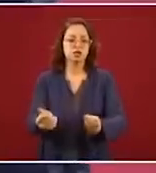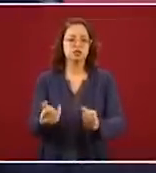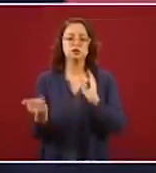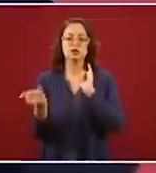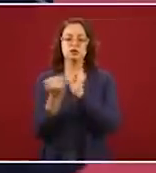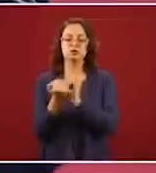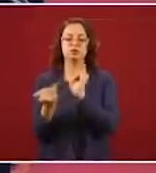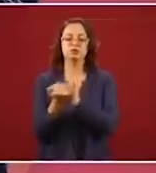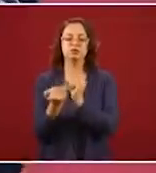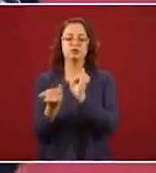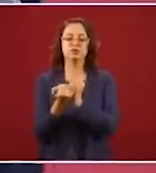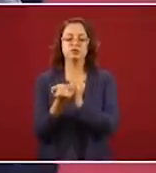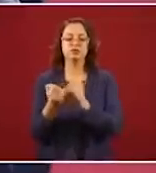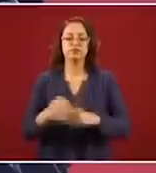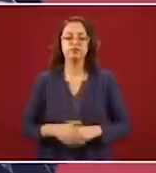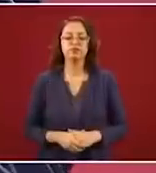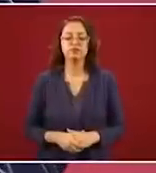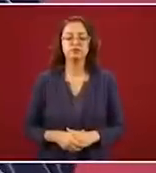que lo hagan